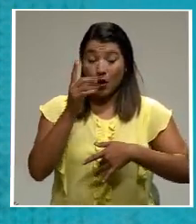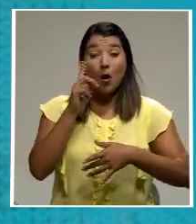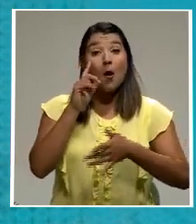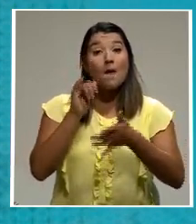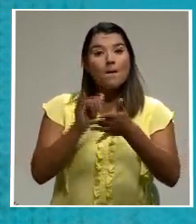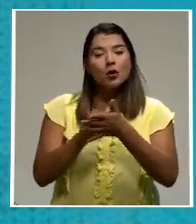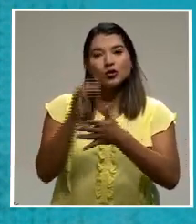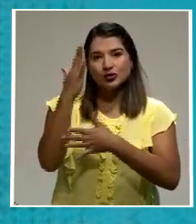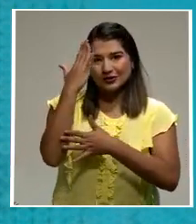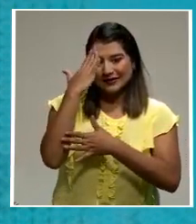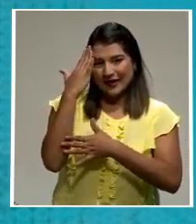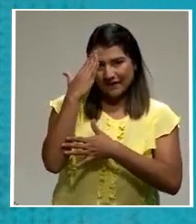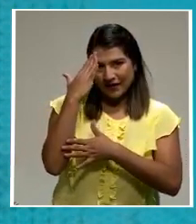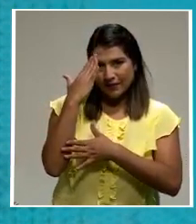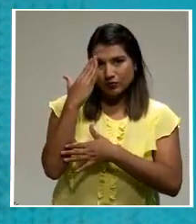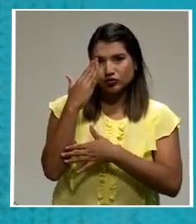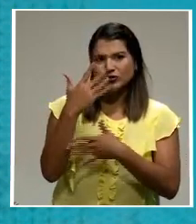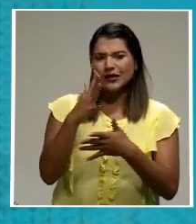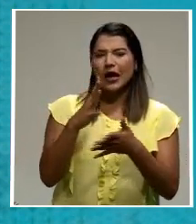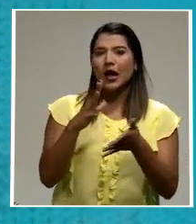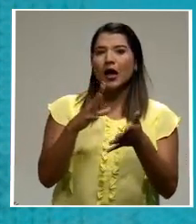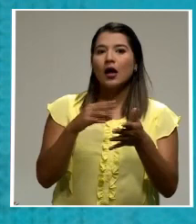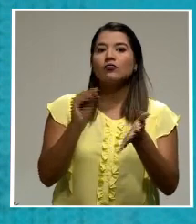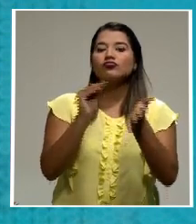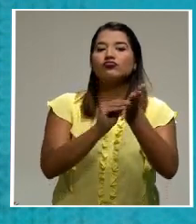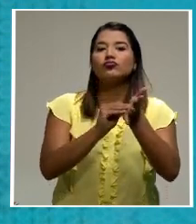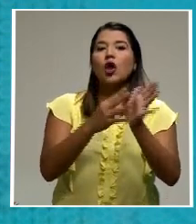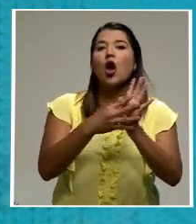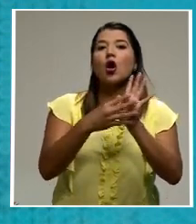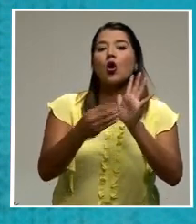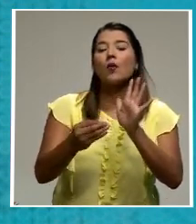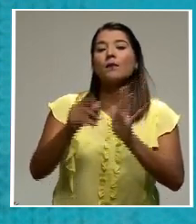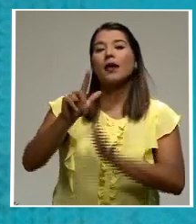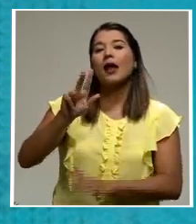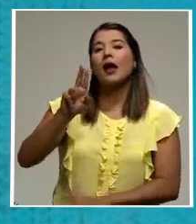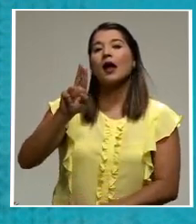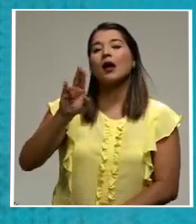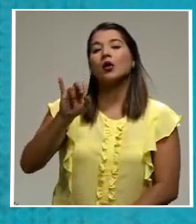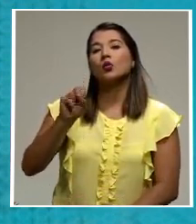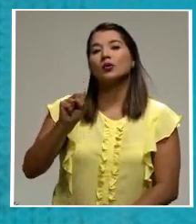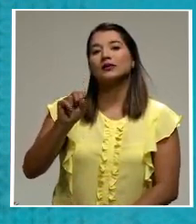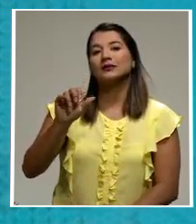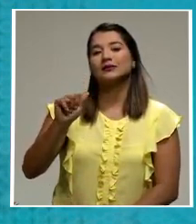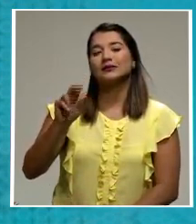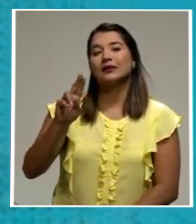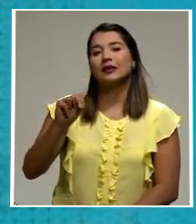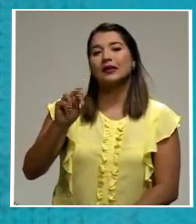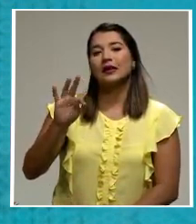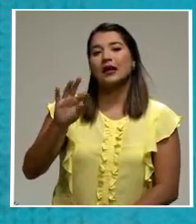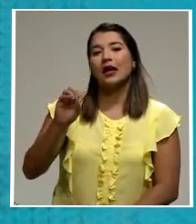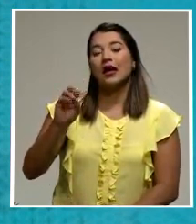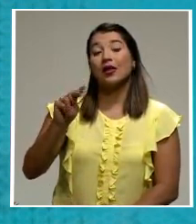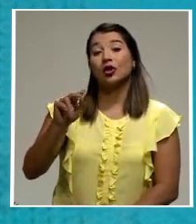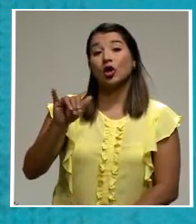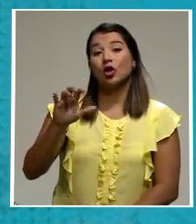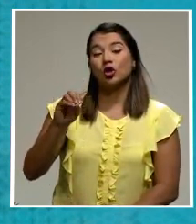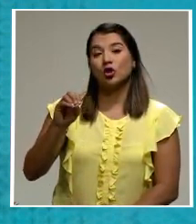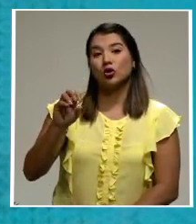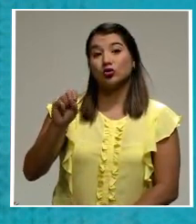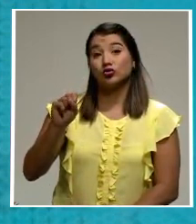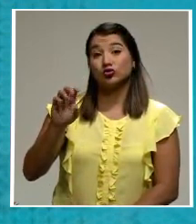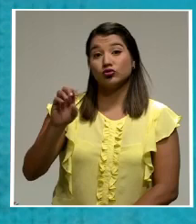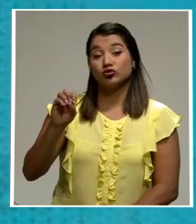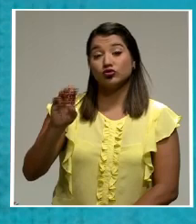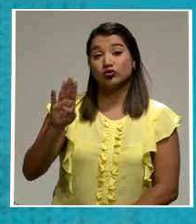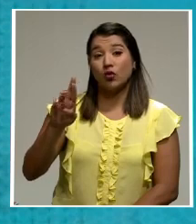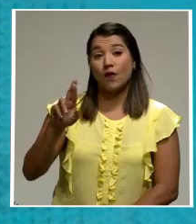nota va copiado don Luis Antonio Sobrado, que el ente competente para dar los lineamientos para todos los partidos en cómo se va a